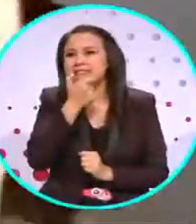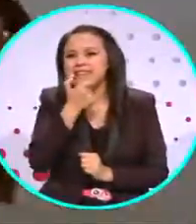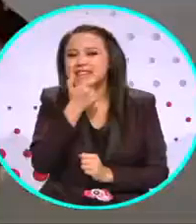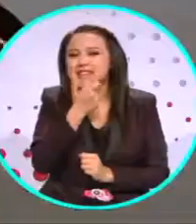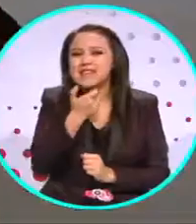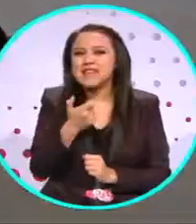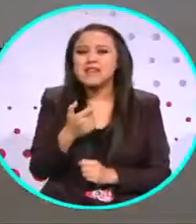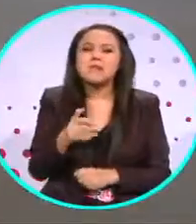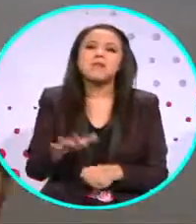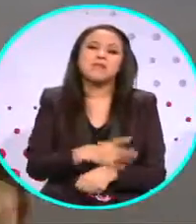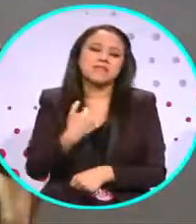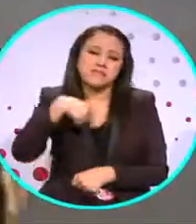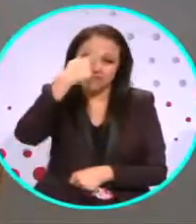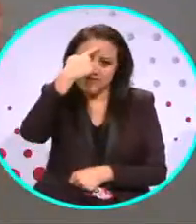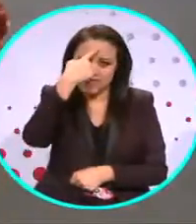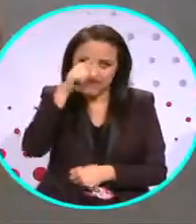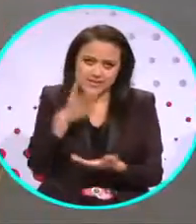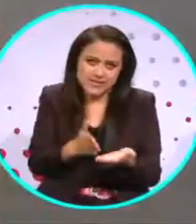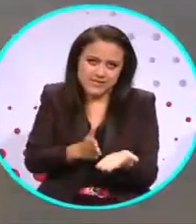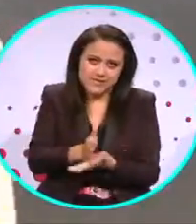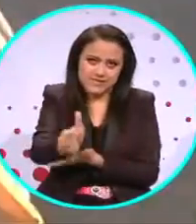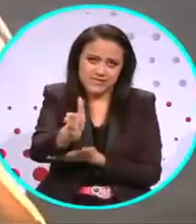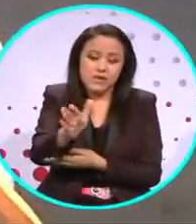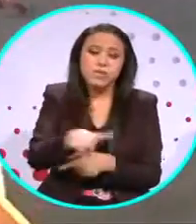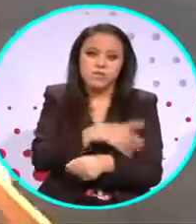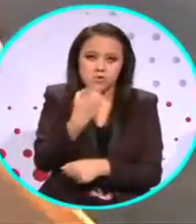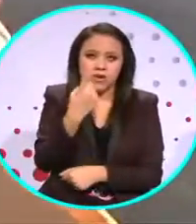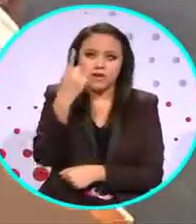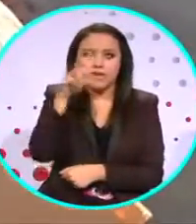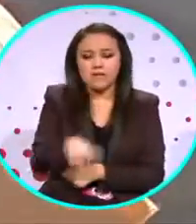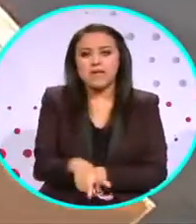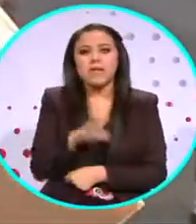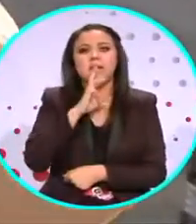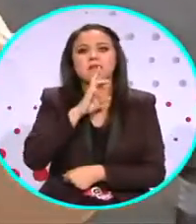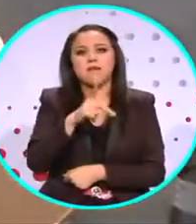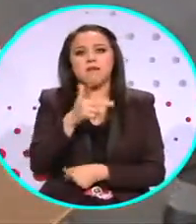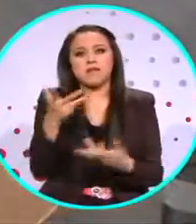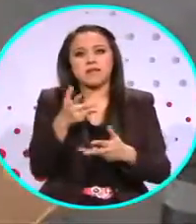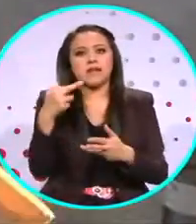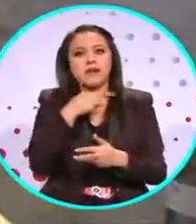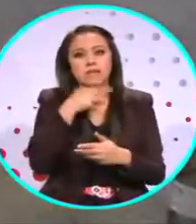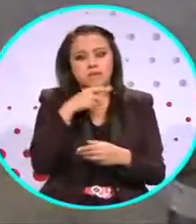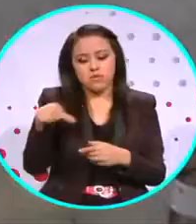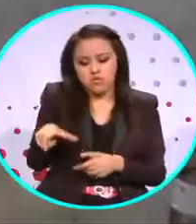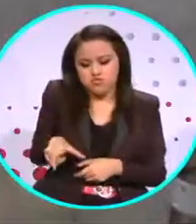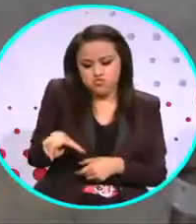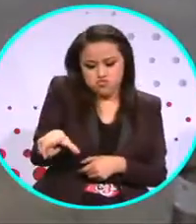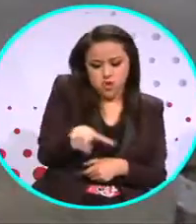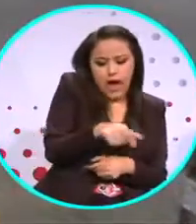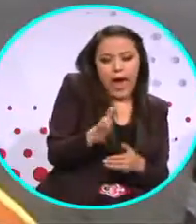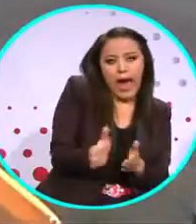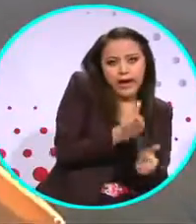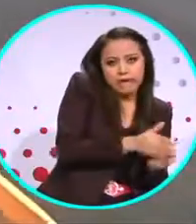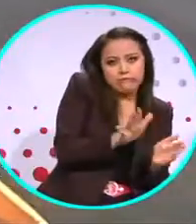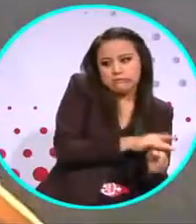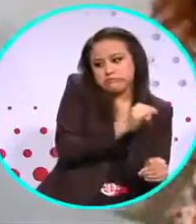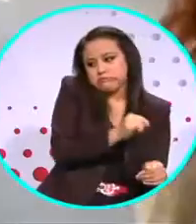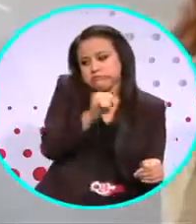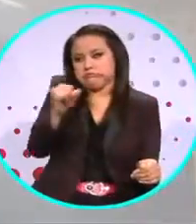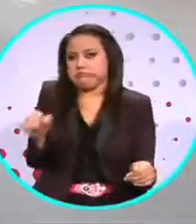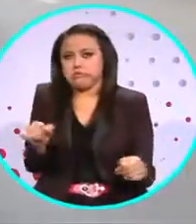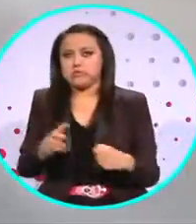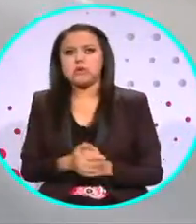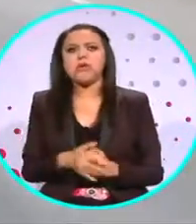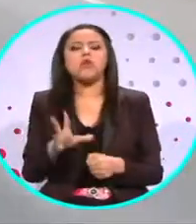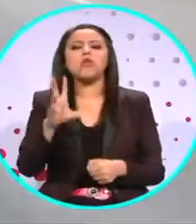Pues más práctico y porque está de frente, porque se le hubiera ocurrido poner aquí enfrente el paso peatonal, porque está muy lejos. ¿Por